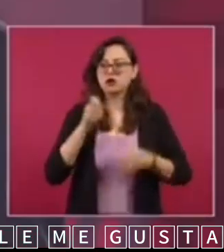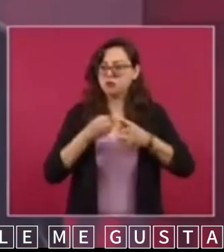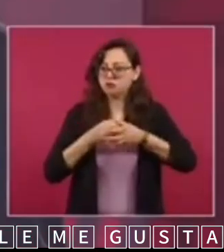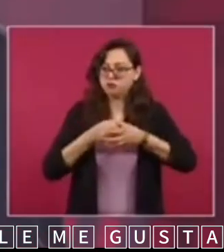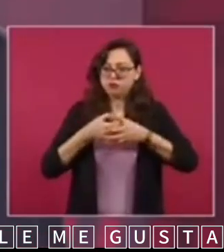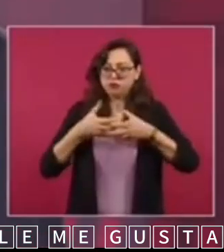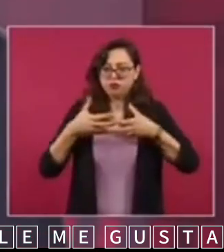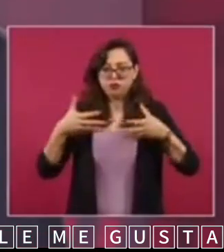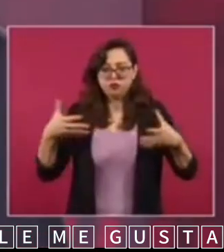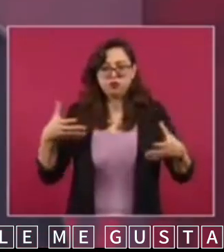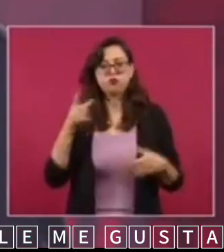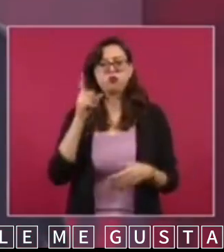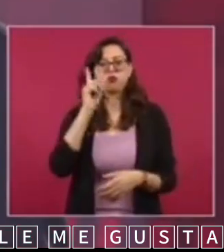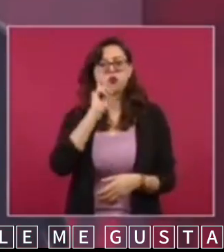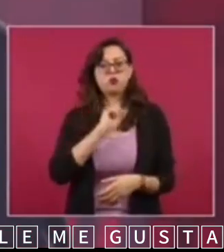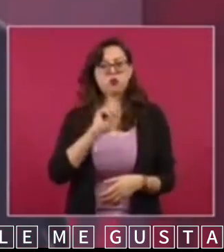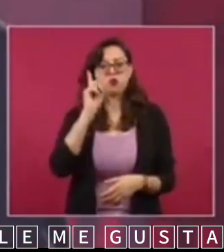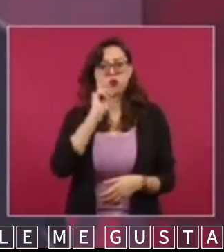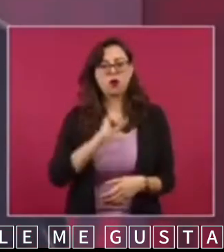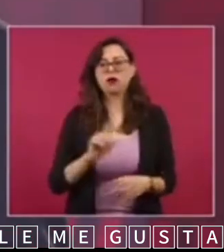en Producción para el Bienestar,